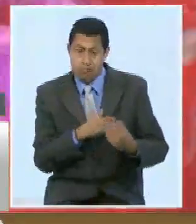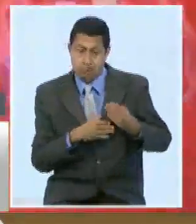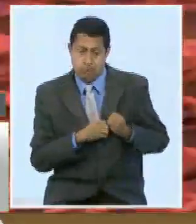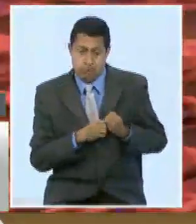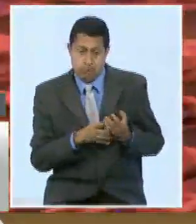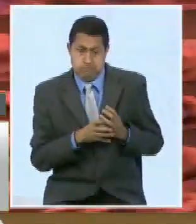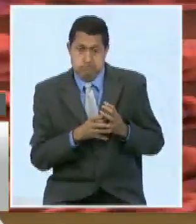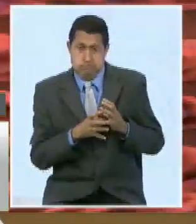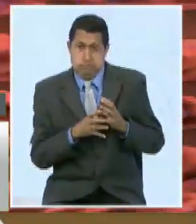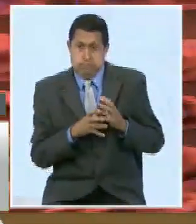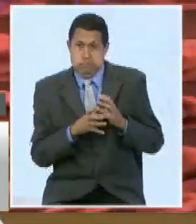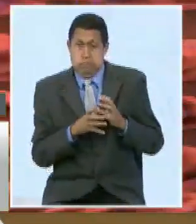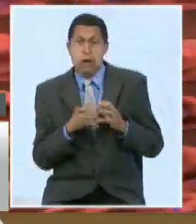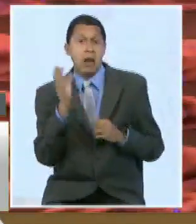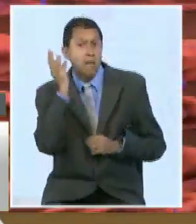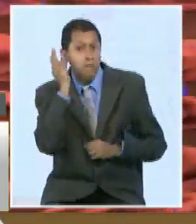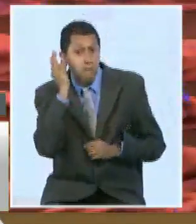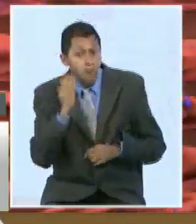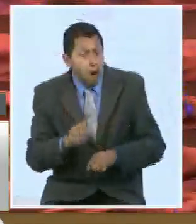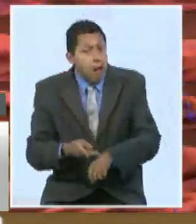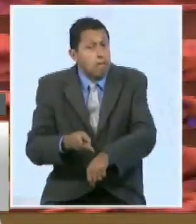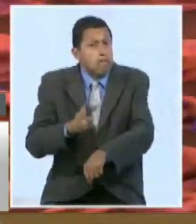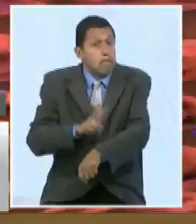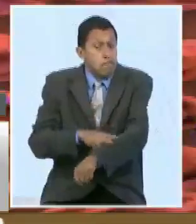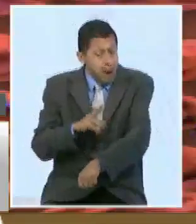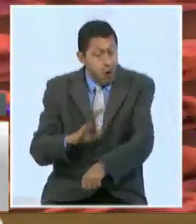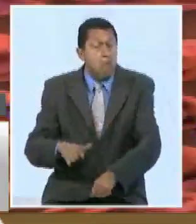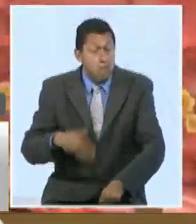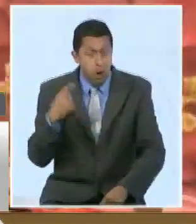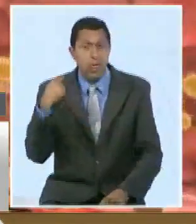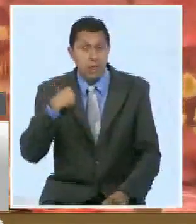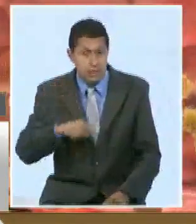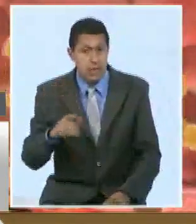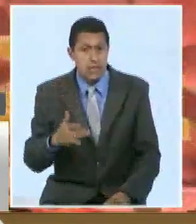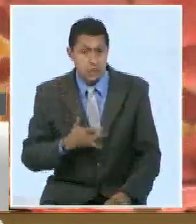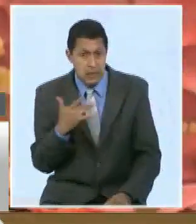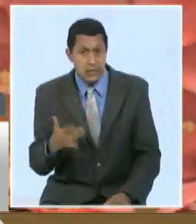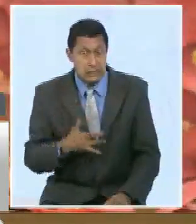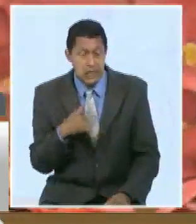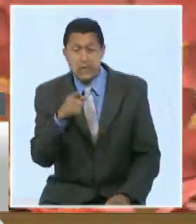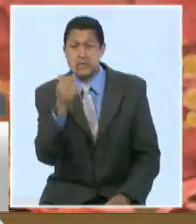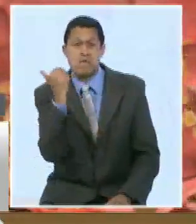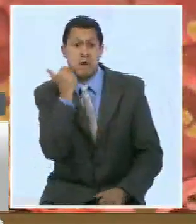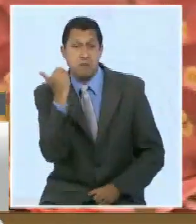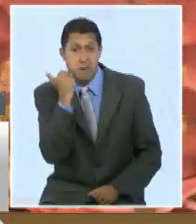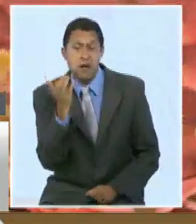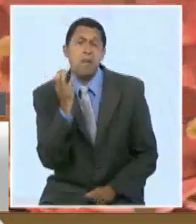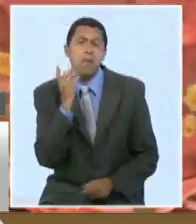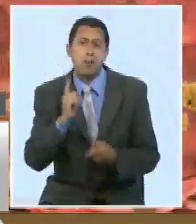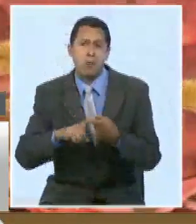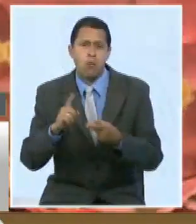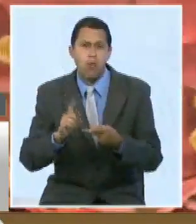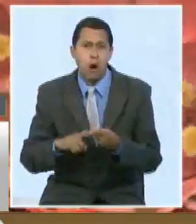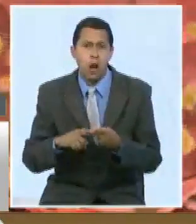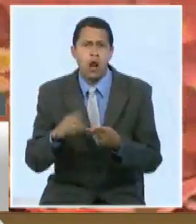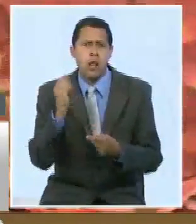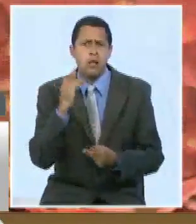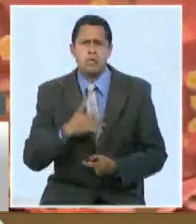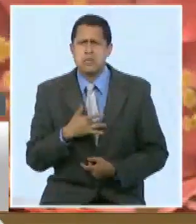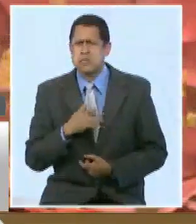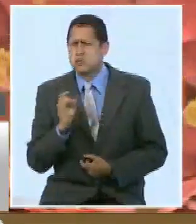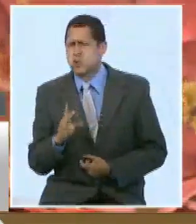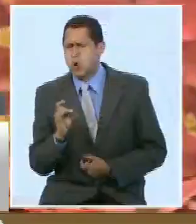las mismas las mujeres tienen más probabilidad de manifestar los síntomas de esta enfermedad que son dolor en el pecho